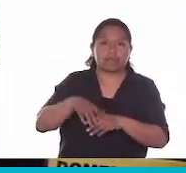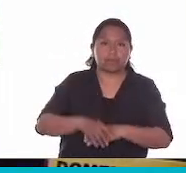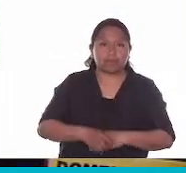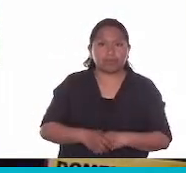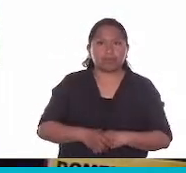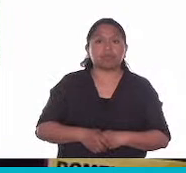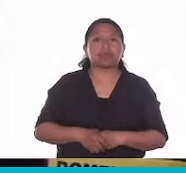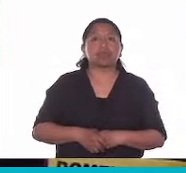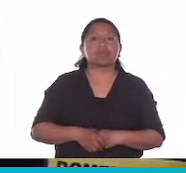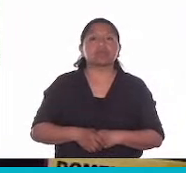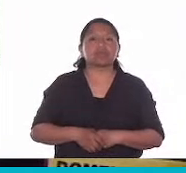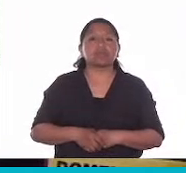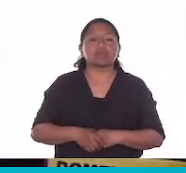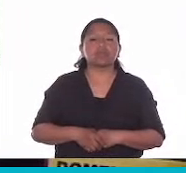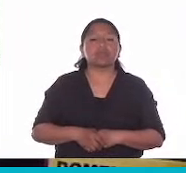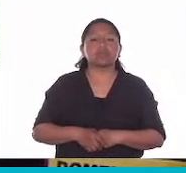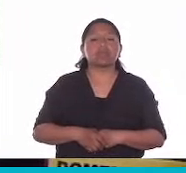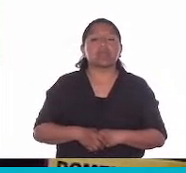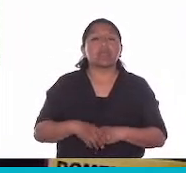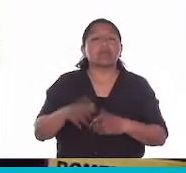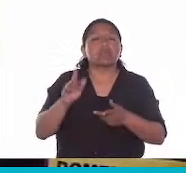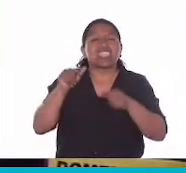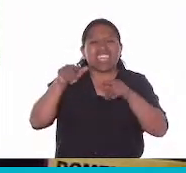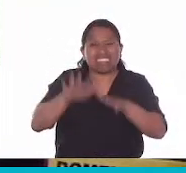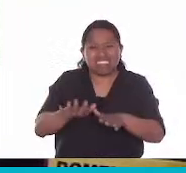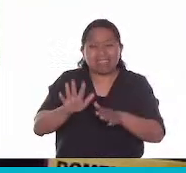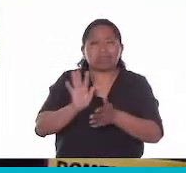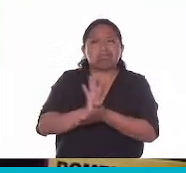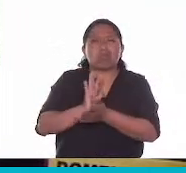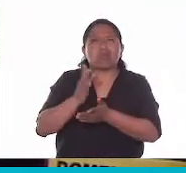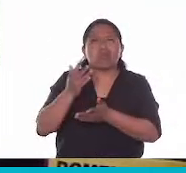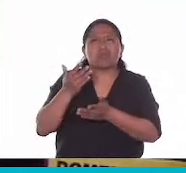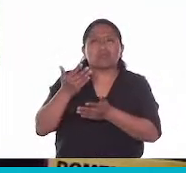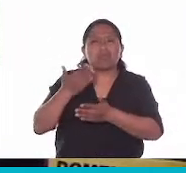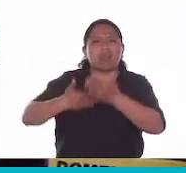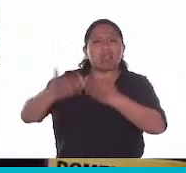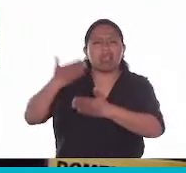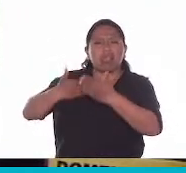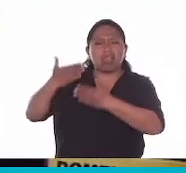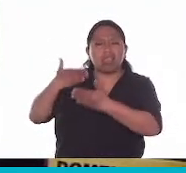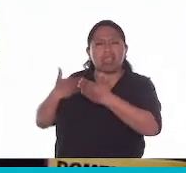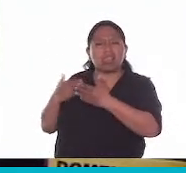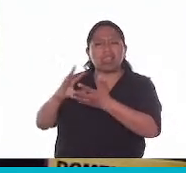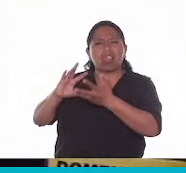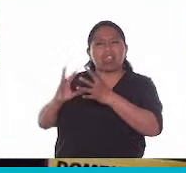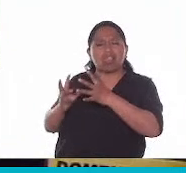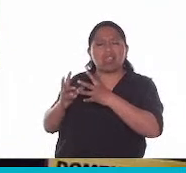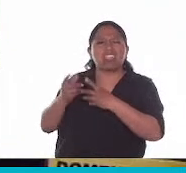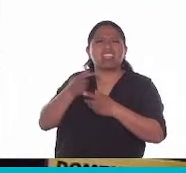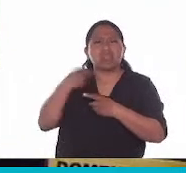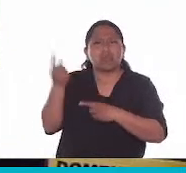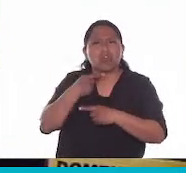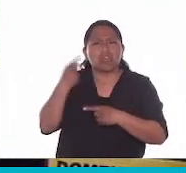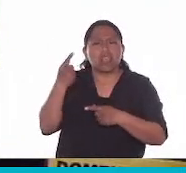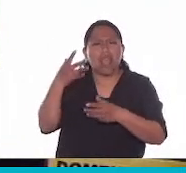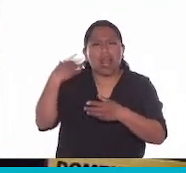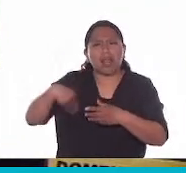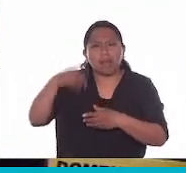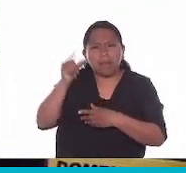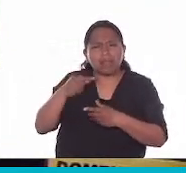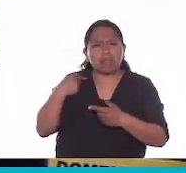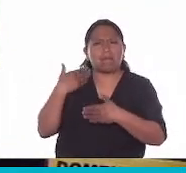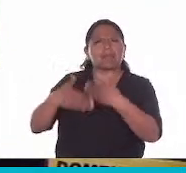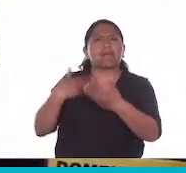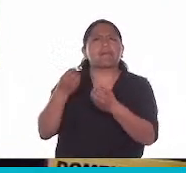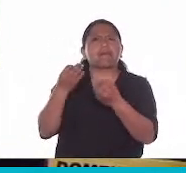esto estamos retrocediendo como país y nosotros queremos que al país le vaya bien porque a los